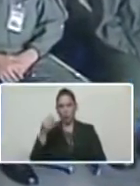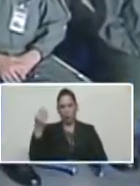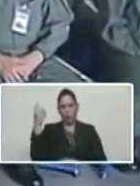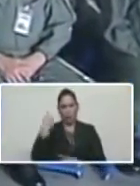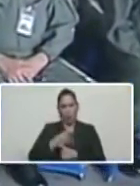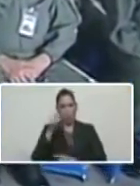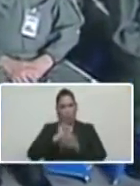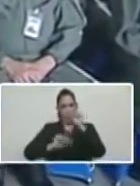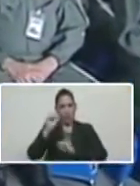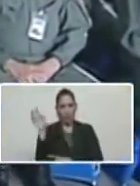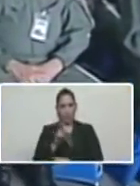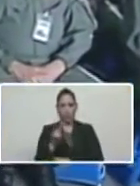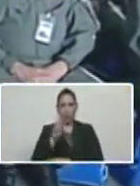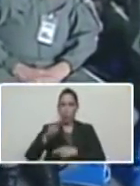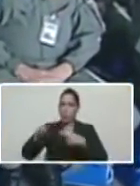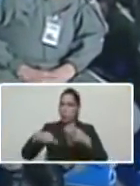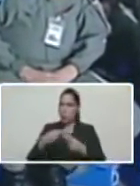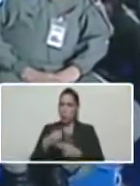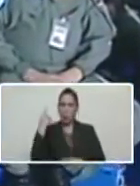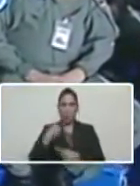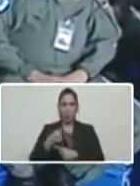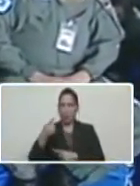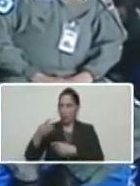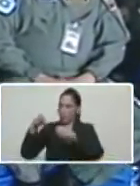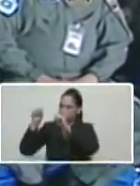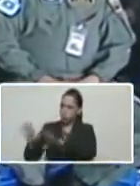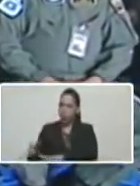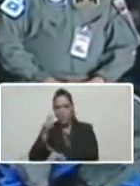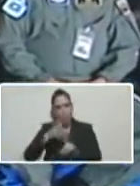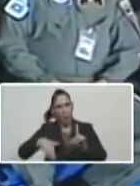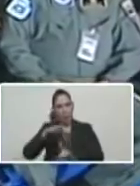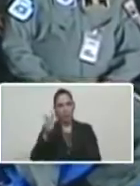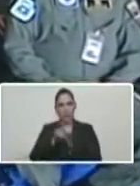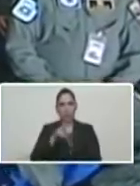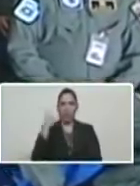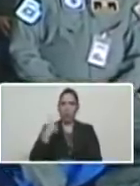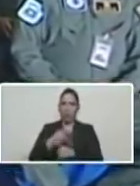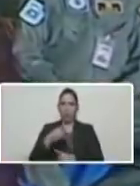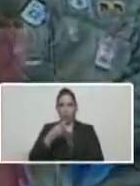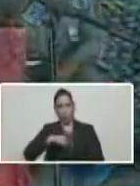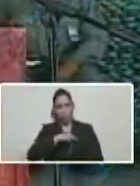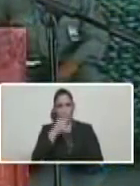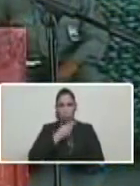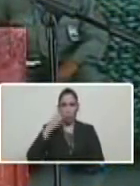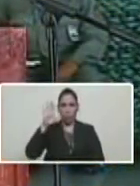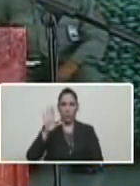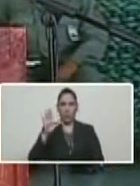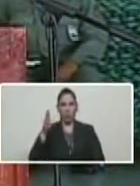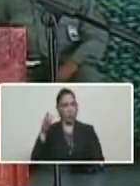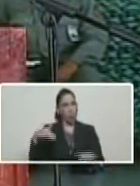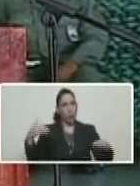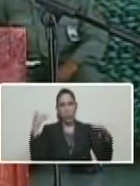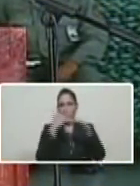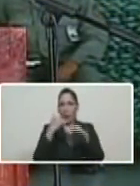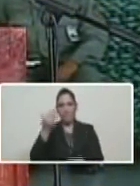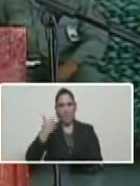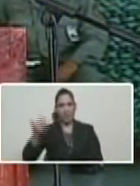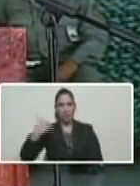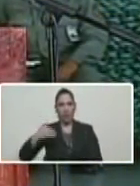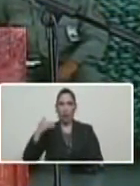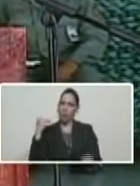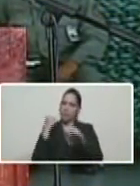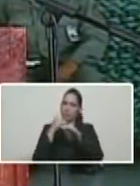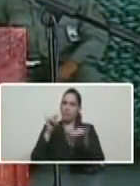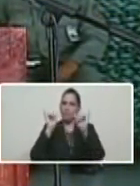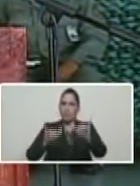revolucionarios. Jamás podrán derrumbar la dignidad del pueblo venezolano. Estamos comprometidos, como en el pasado, a tener la misma